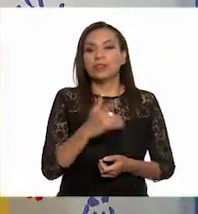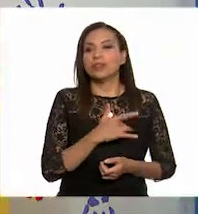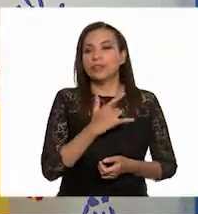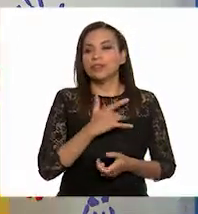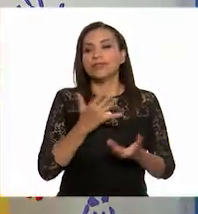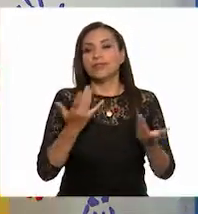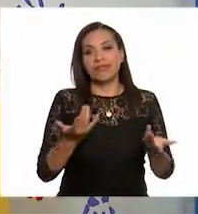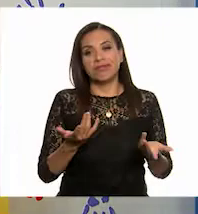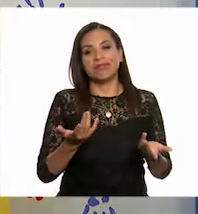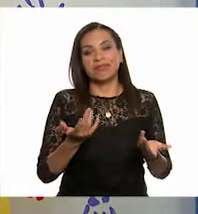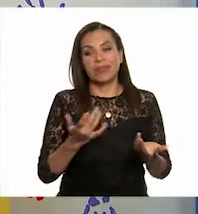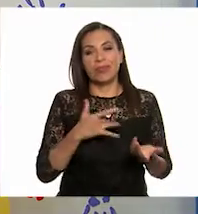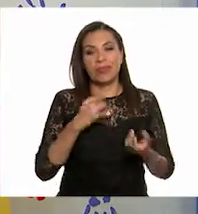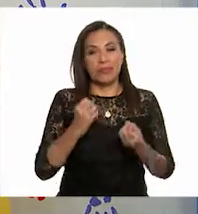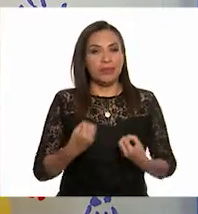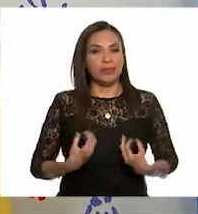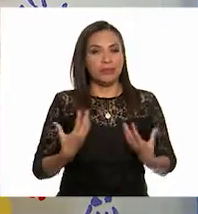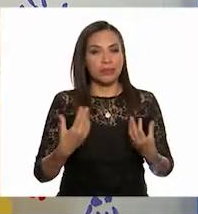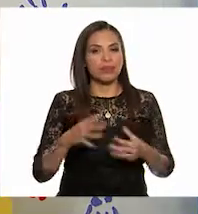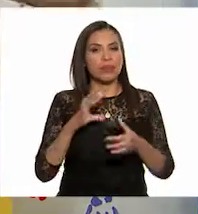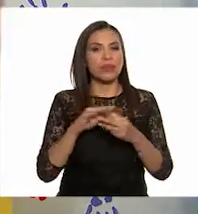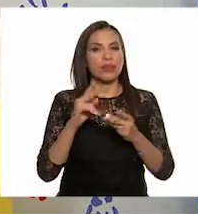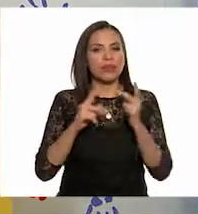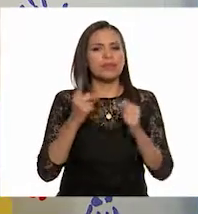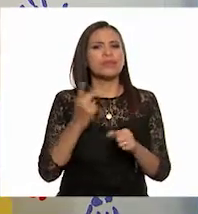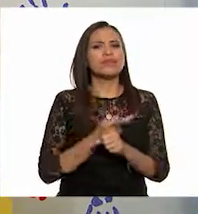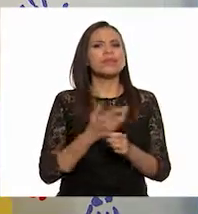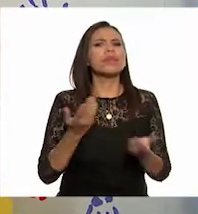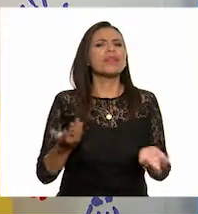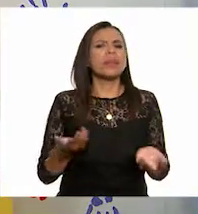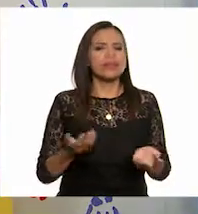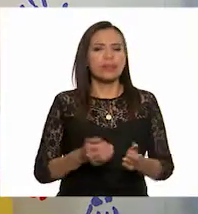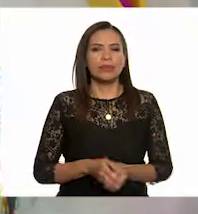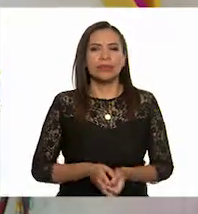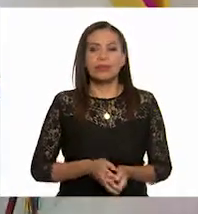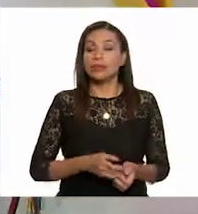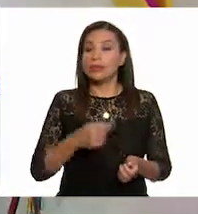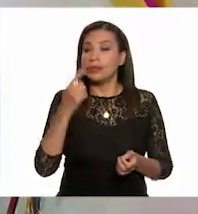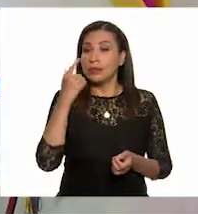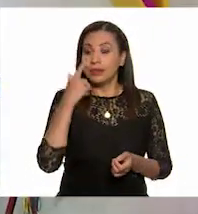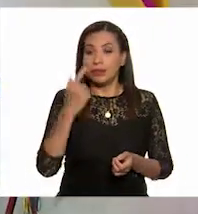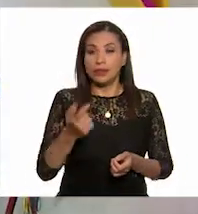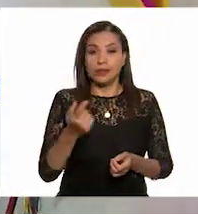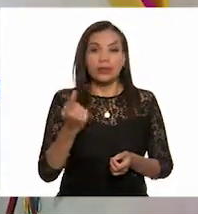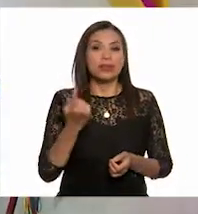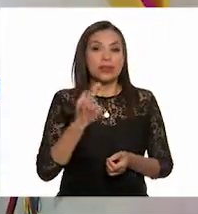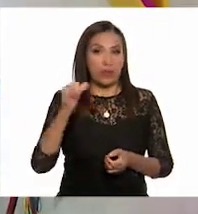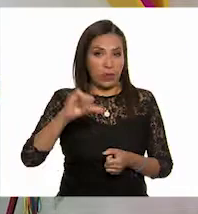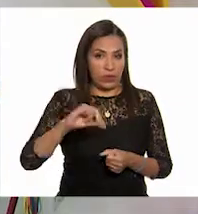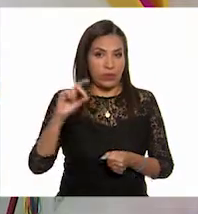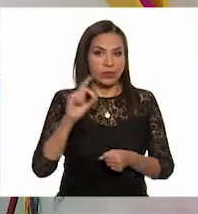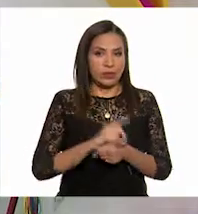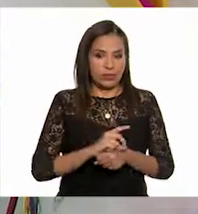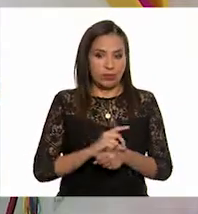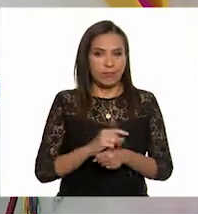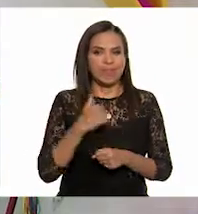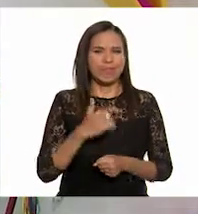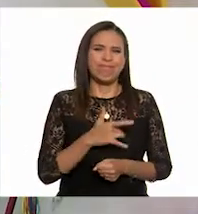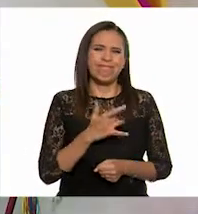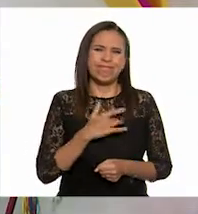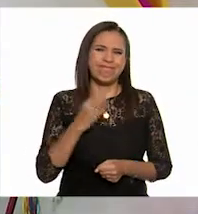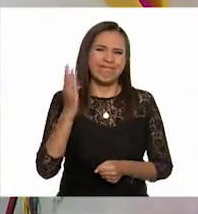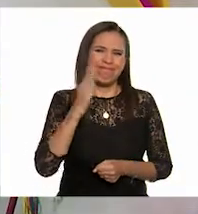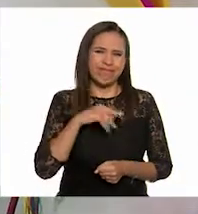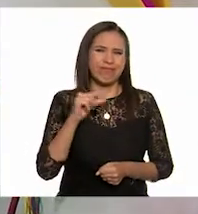estado de ánimo, Ale. ¿Ah, sí? Platícanos, ¿qué te sucede? Bueno, pues fíjate que el día de hoy me he sentido un poco